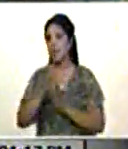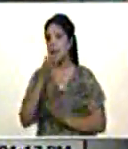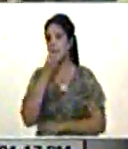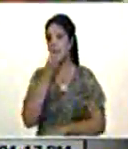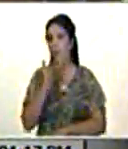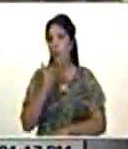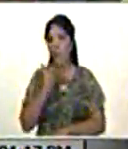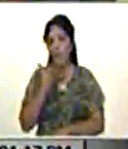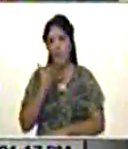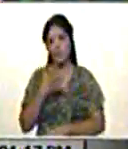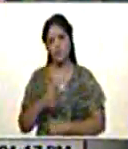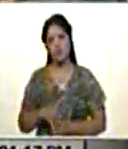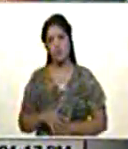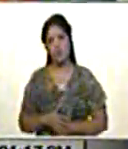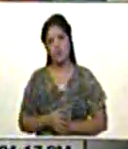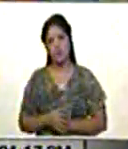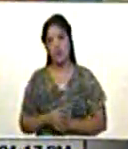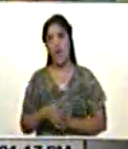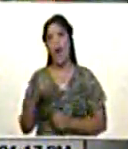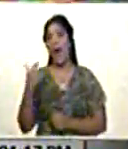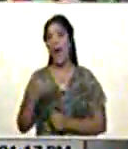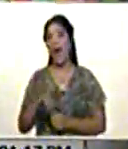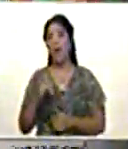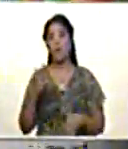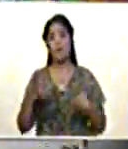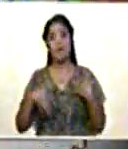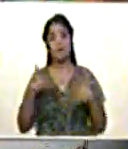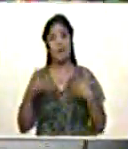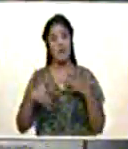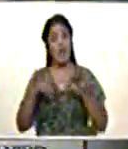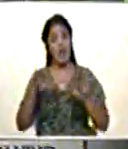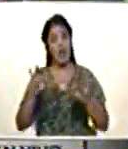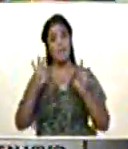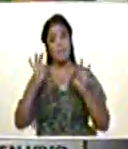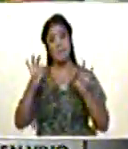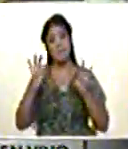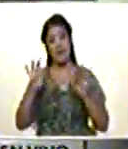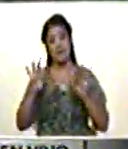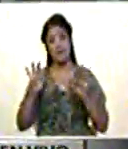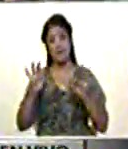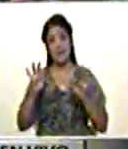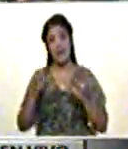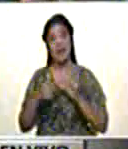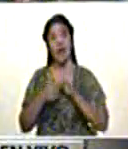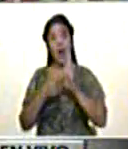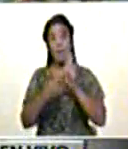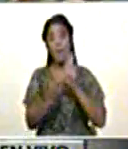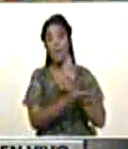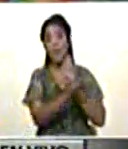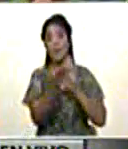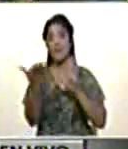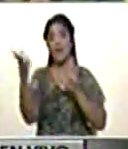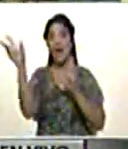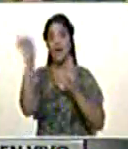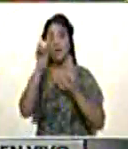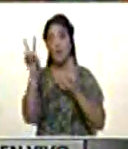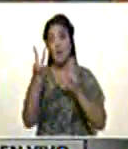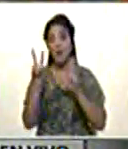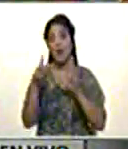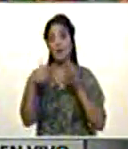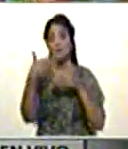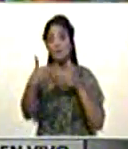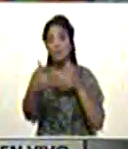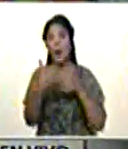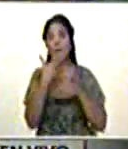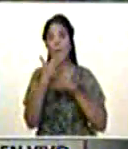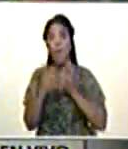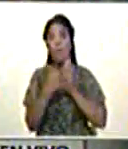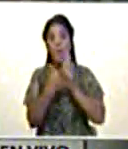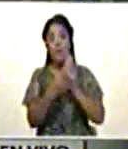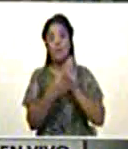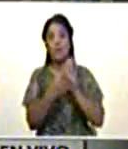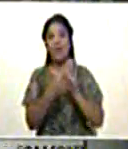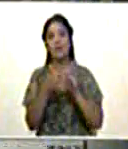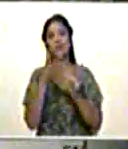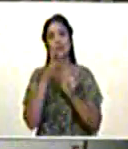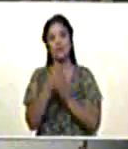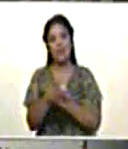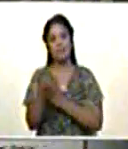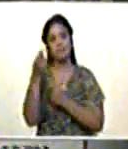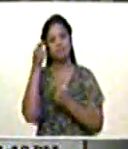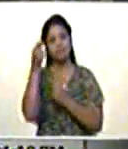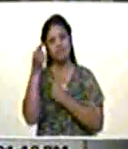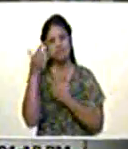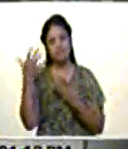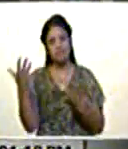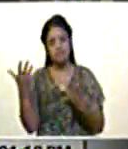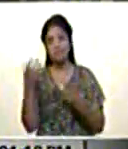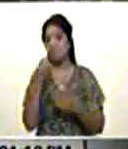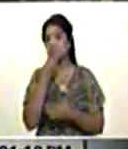como tú lo decías allí, tenemos una actividad especial que le vamos a presentar al país en las próximas horas, en la conmemoración